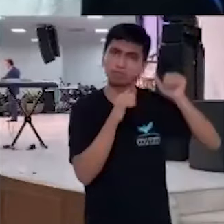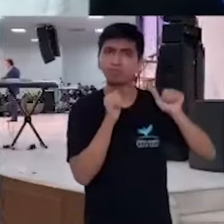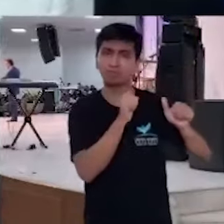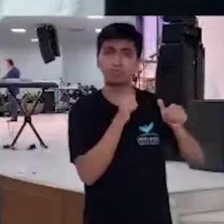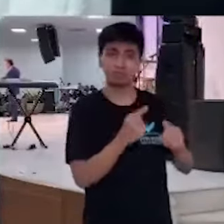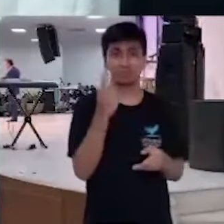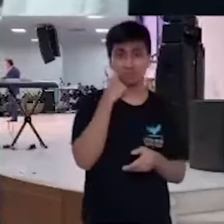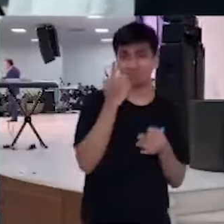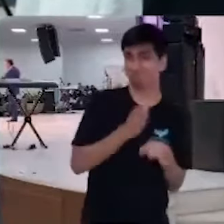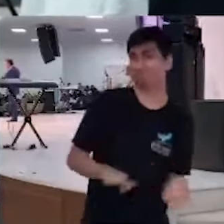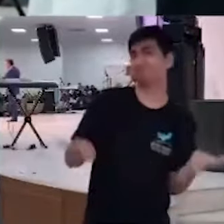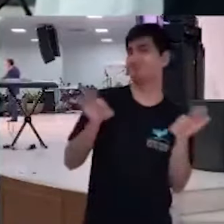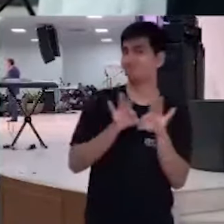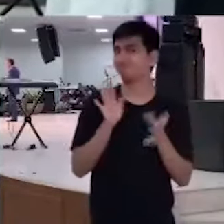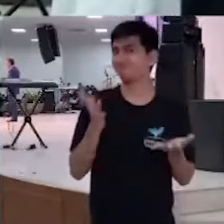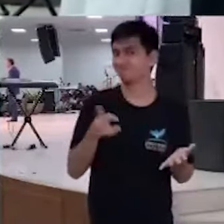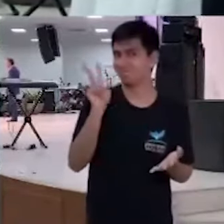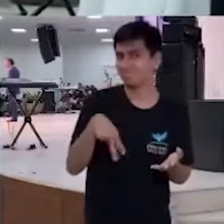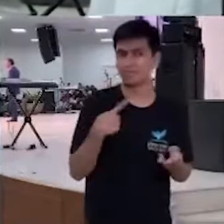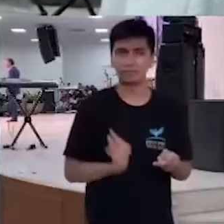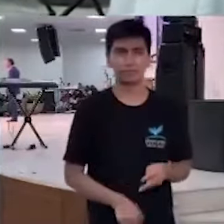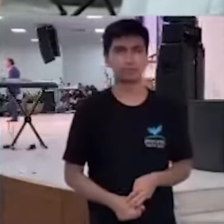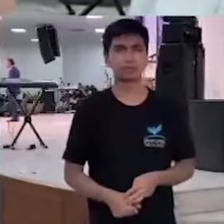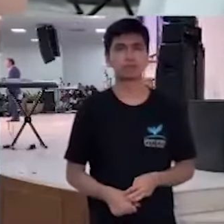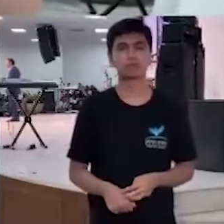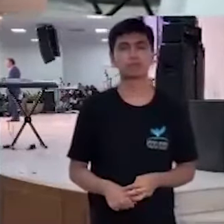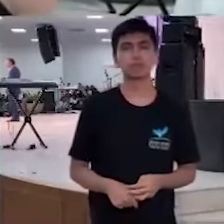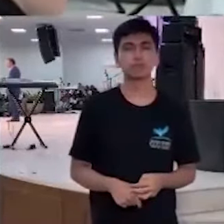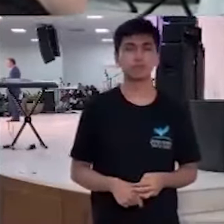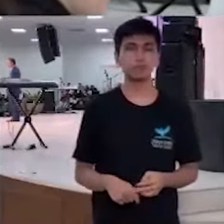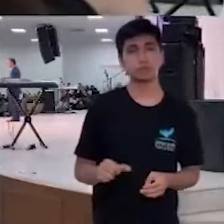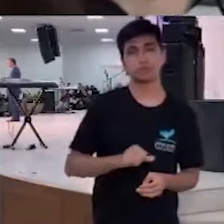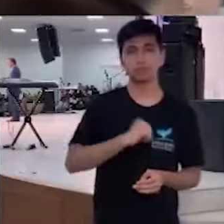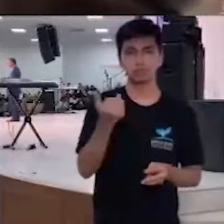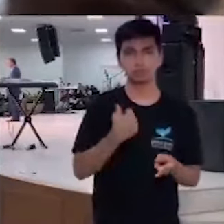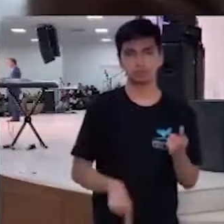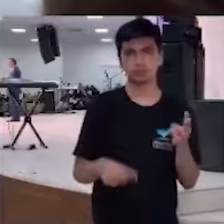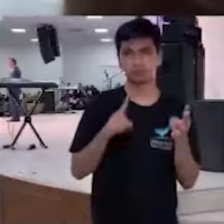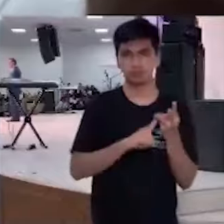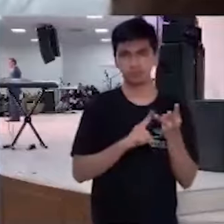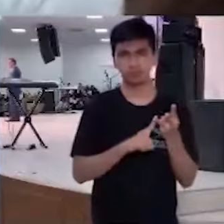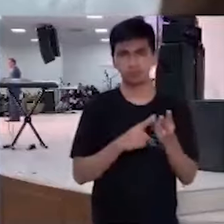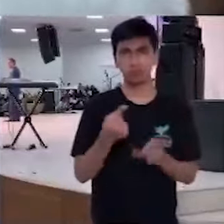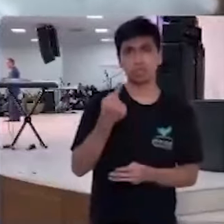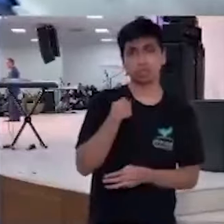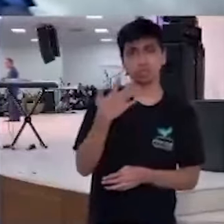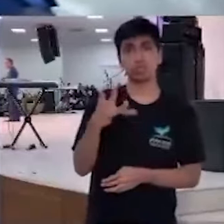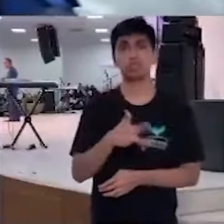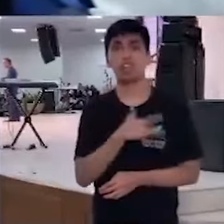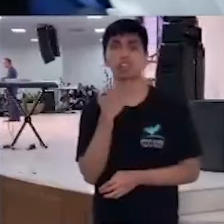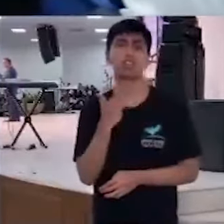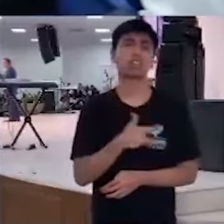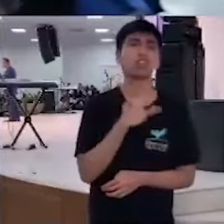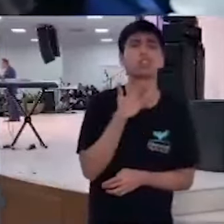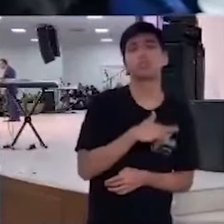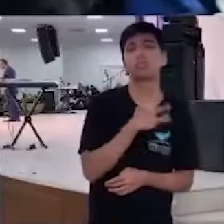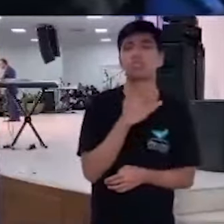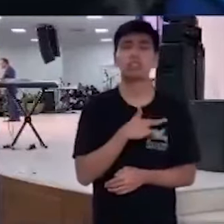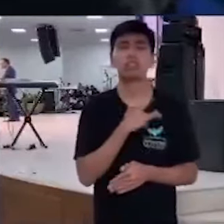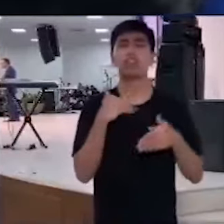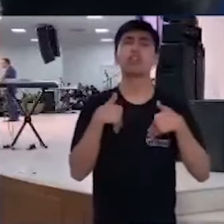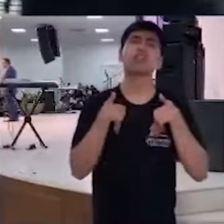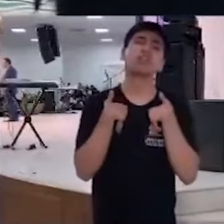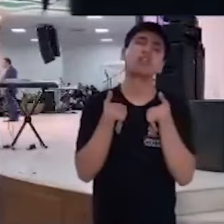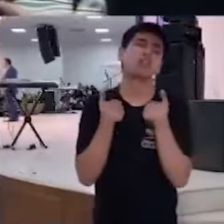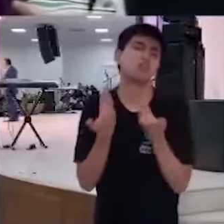aspecto: debemos evitar la confianza emocional. Debemos evitar la confianza emocional, pastor, con